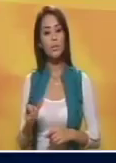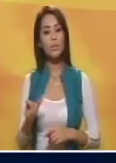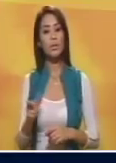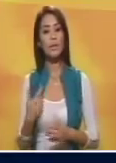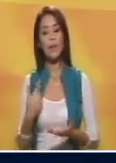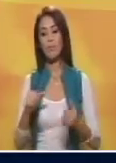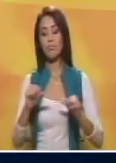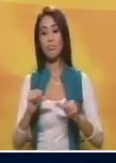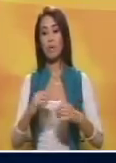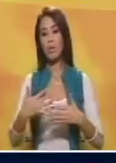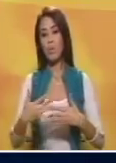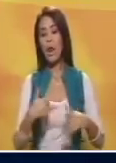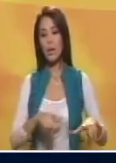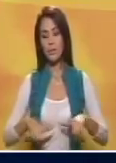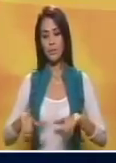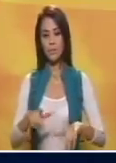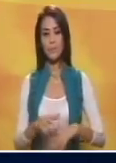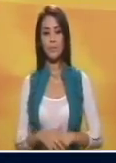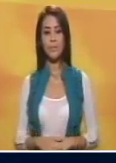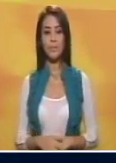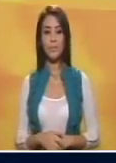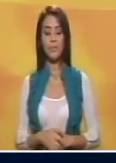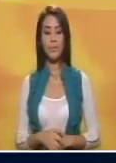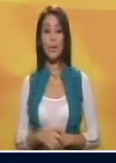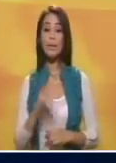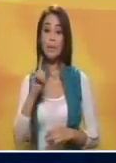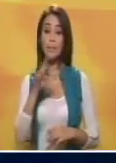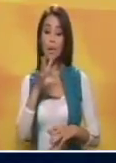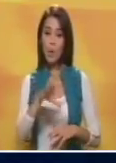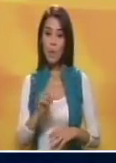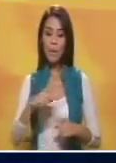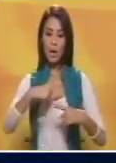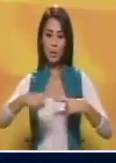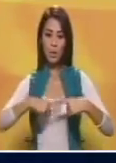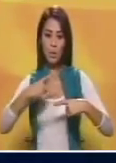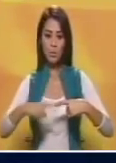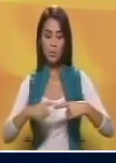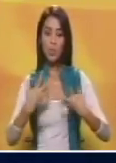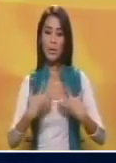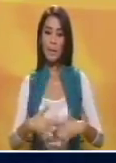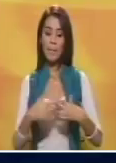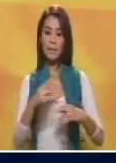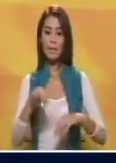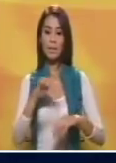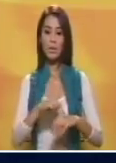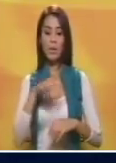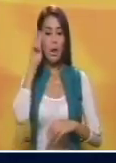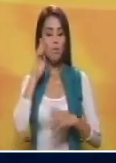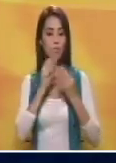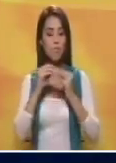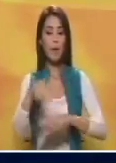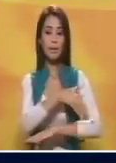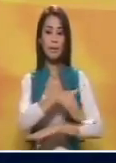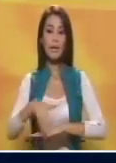generen pérdidas al sector. Asimismo, aseguró que comprarán cauchos a través de la Empresa Nacional de Mantenimiento